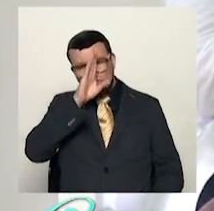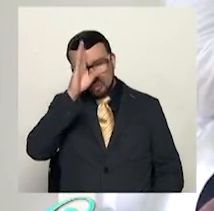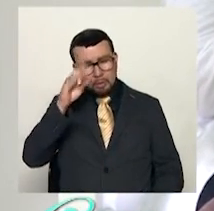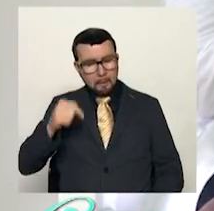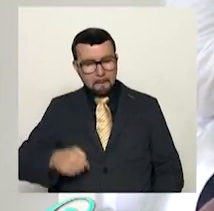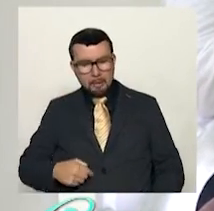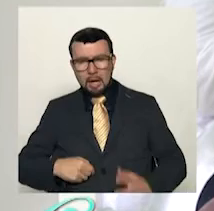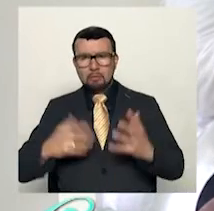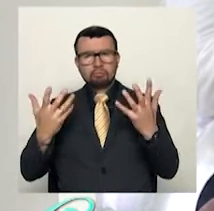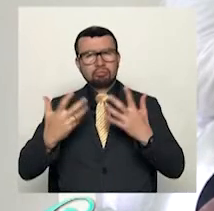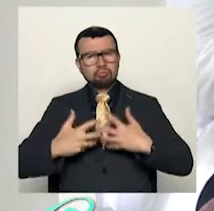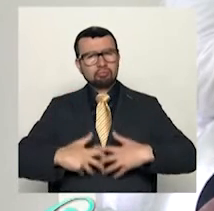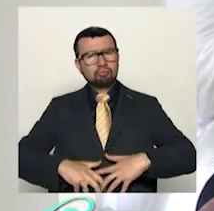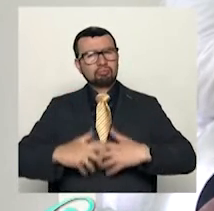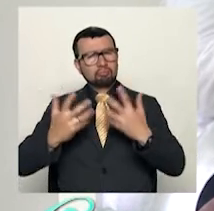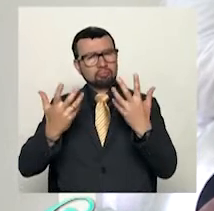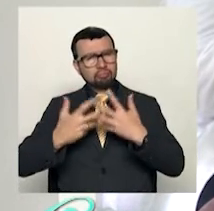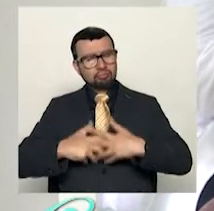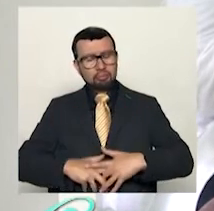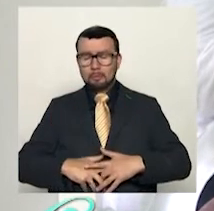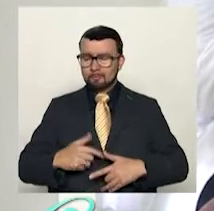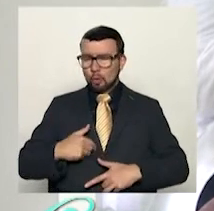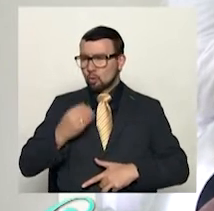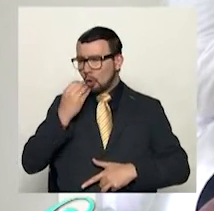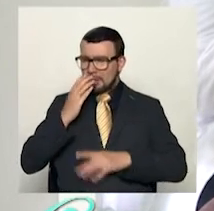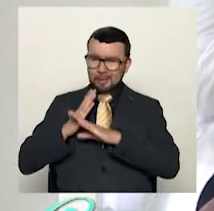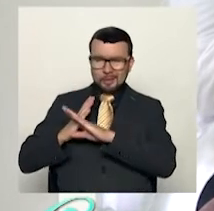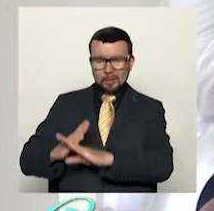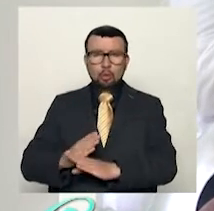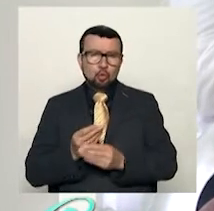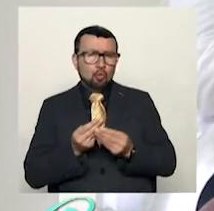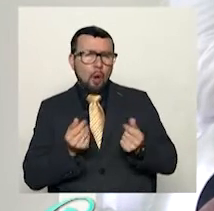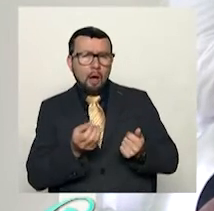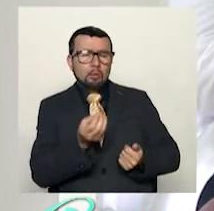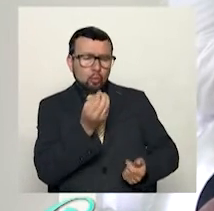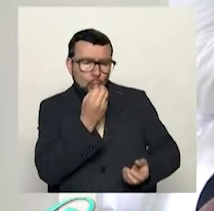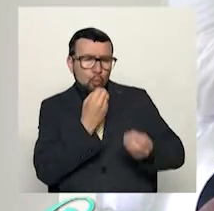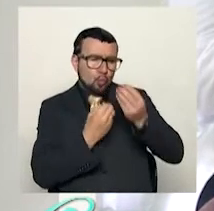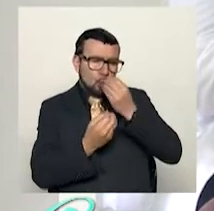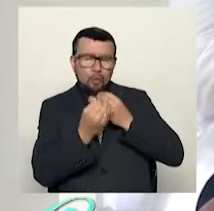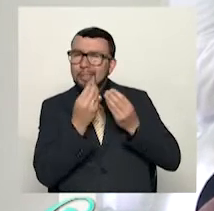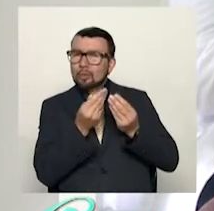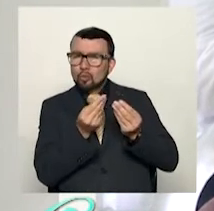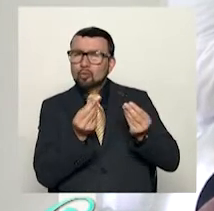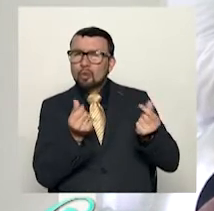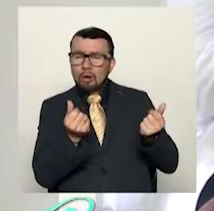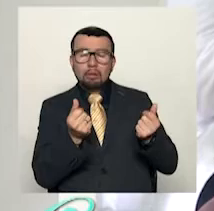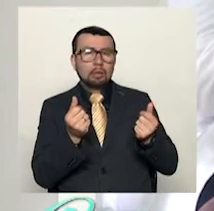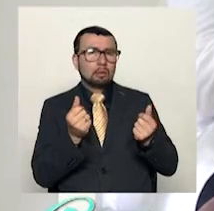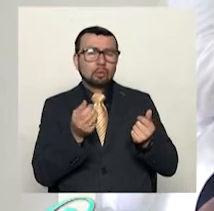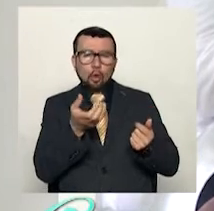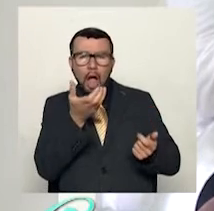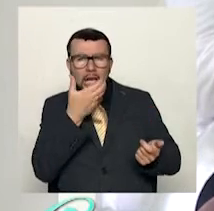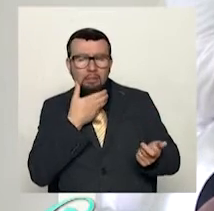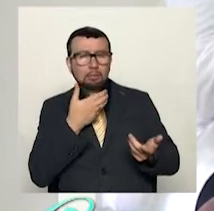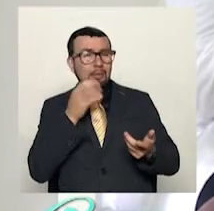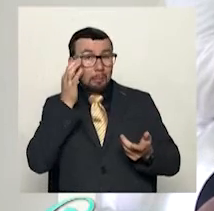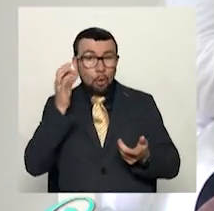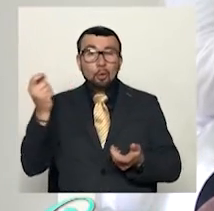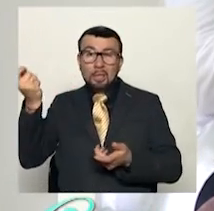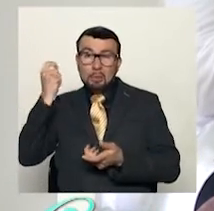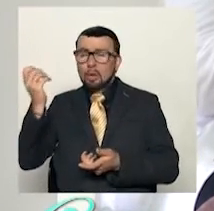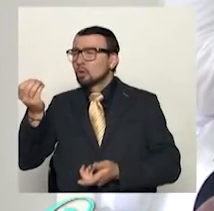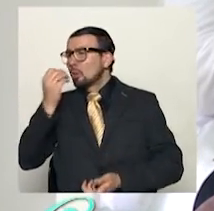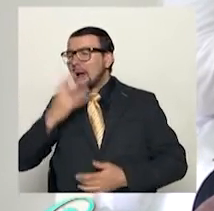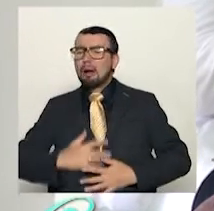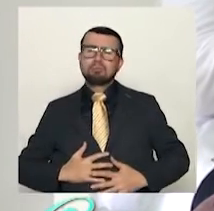funcional, entonces pues tratar de mantener un ayuno, una dietica suave, pensar en que de pronto sea por una comida copiosa o por algo de pronto